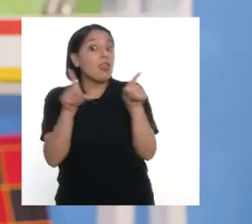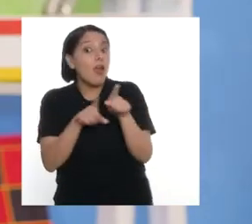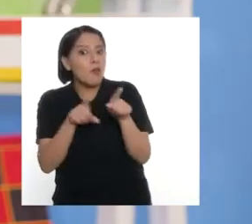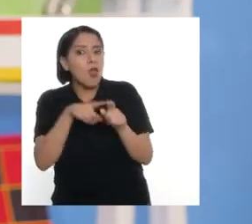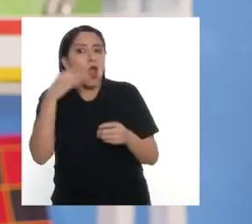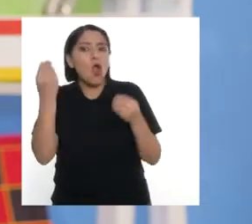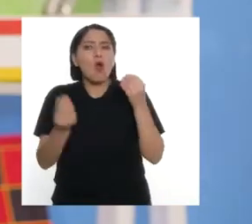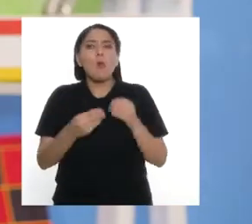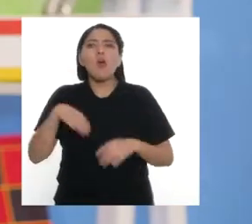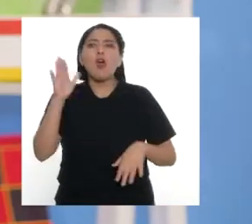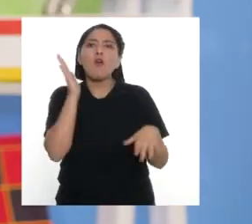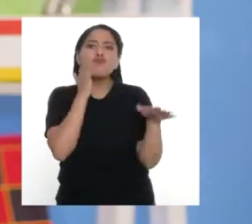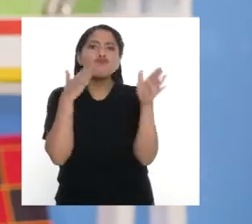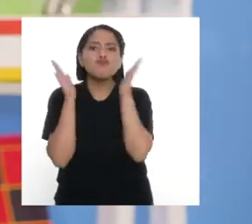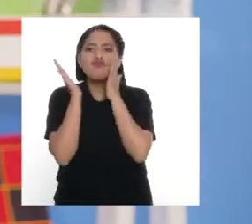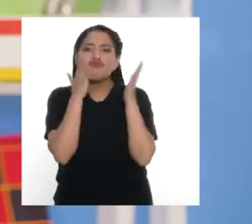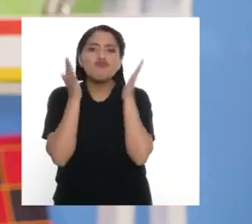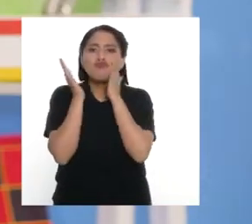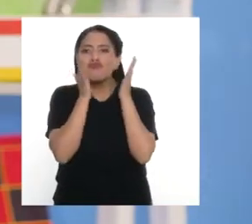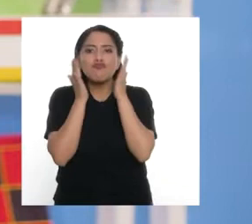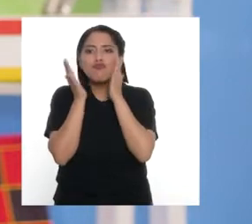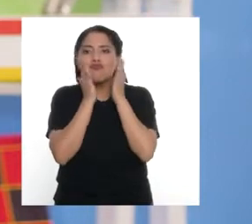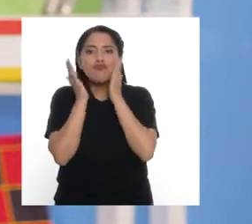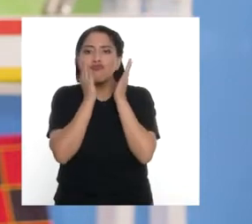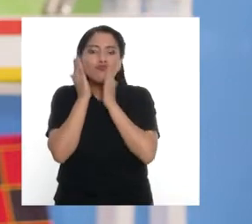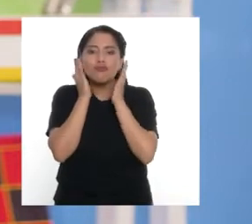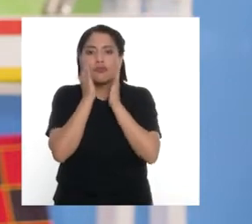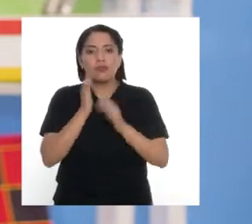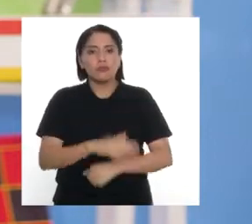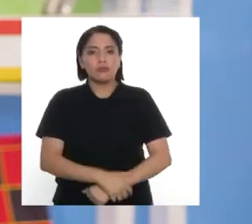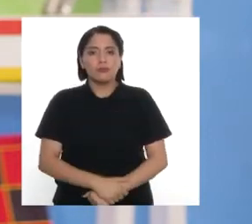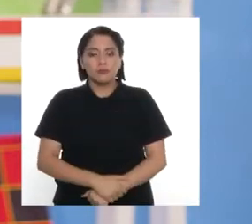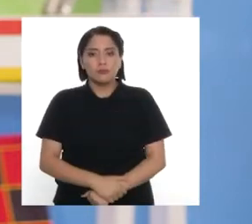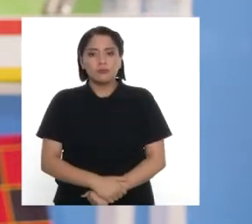También dando golpecitos en los cachetes.